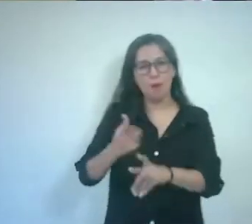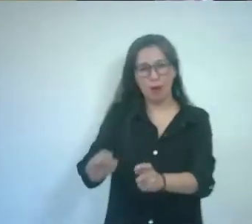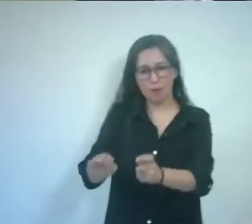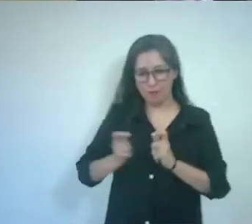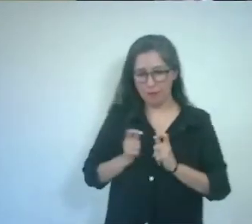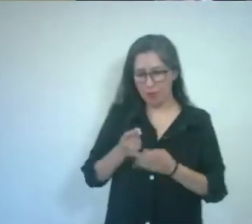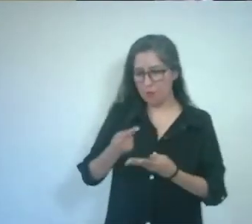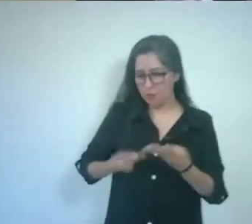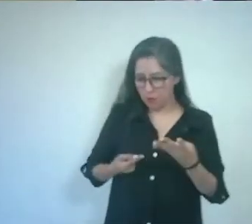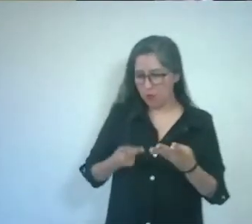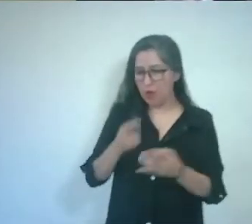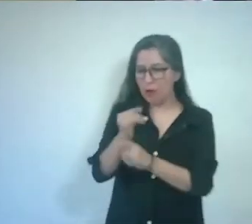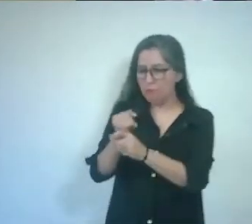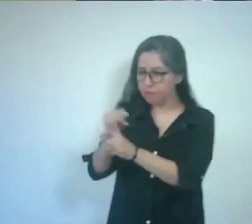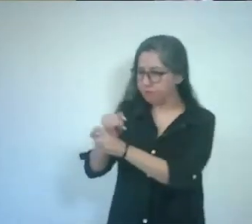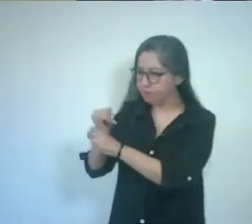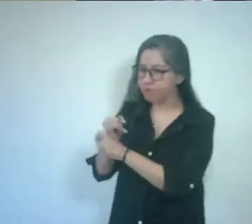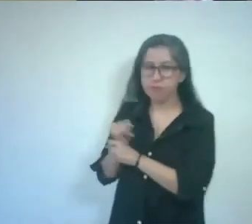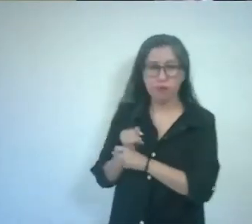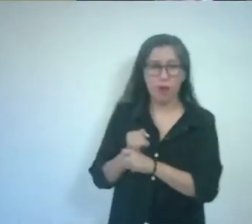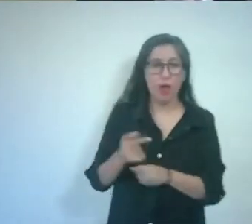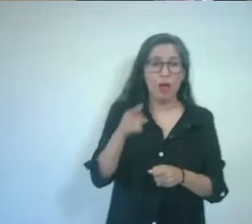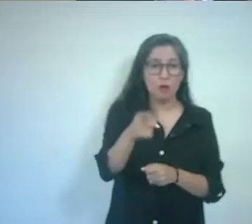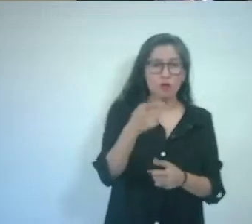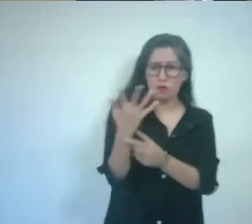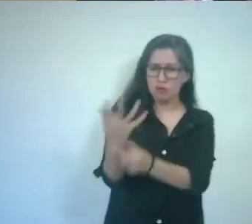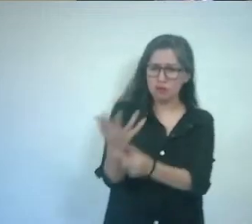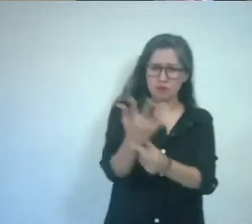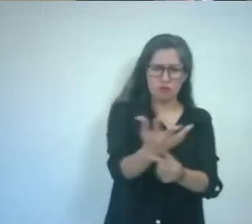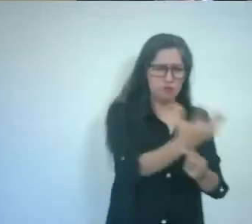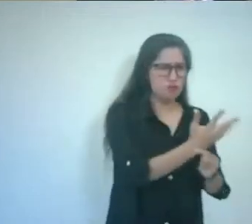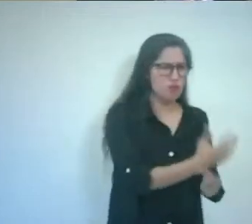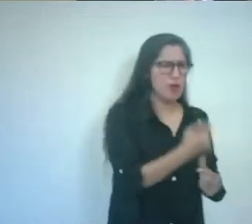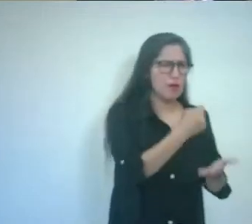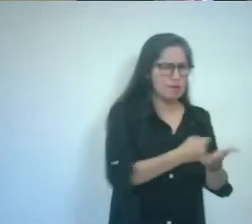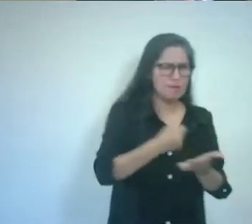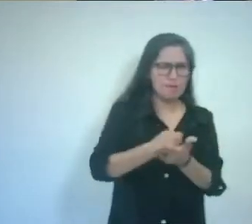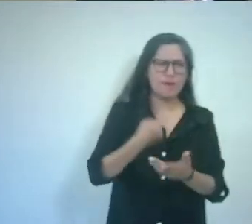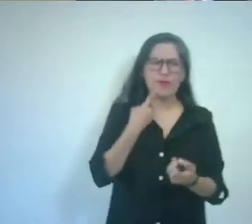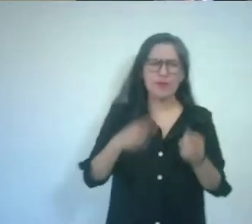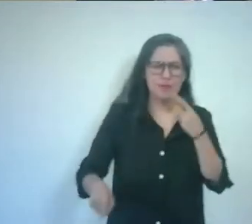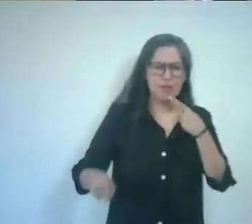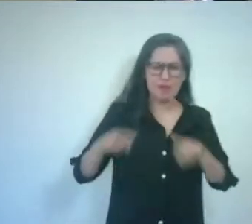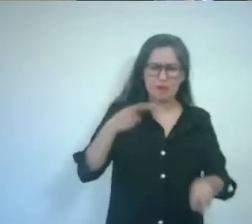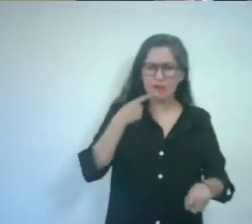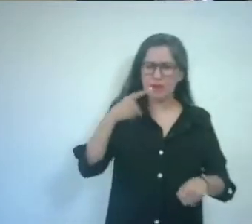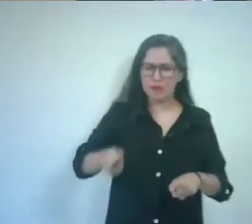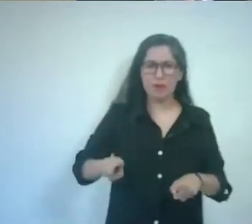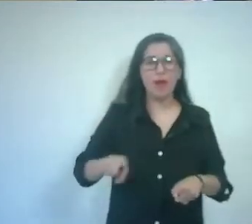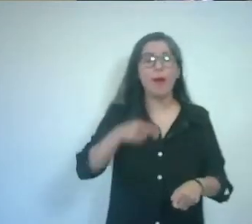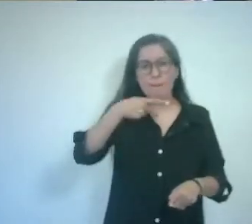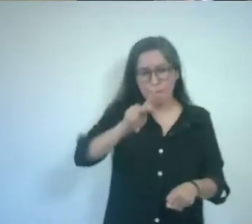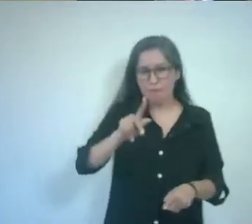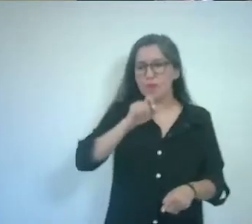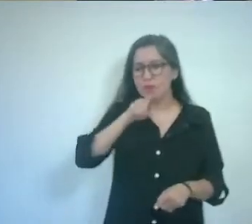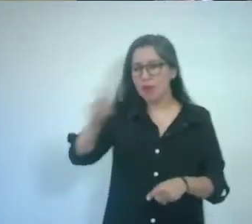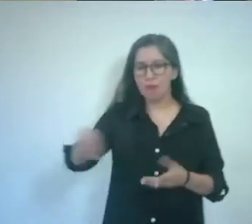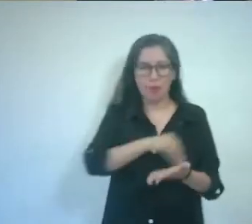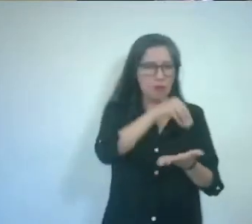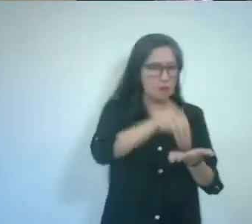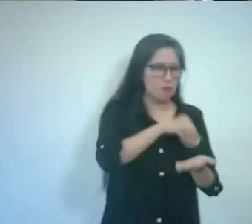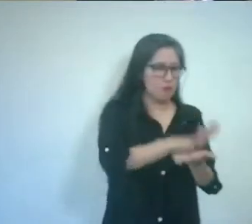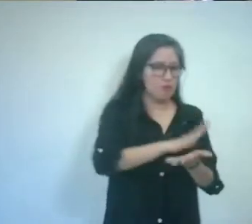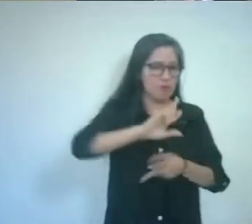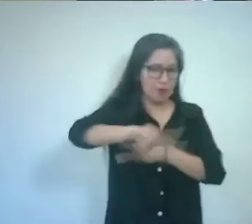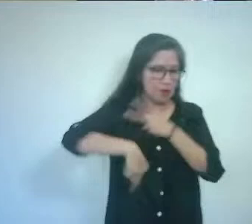investigue todas aquellas conductas que el día de hoy ustedes están denunciando aquí en el micrófono, pero que espero también se materialicen en denuncias